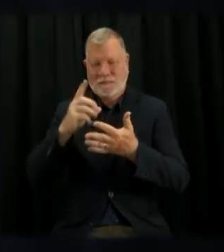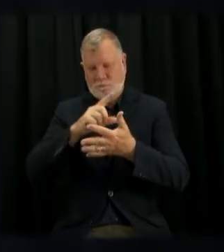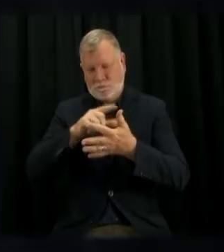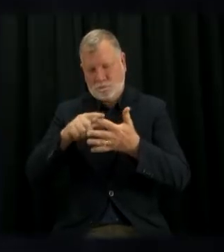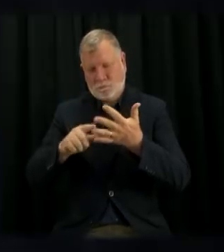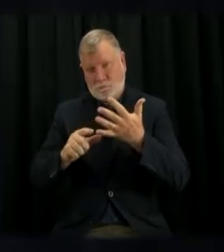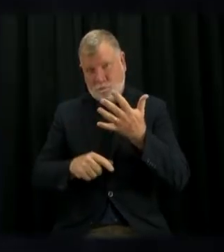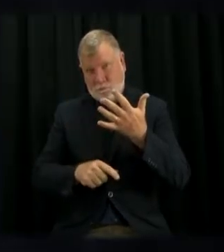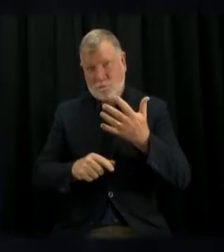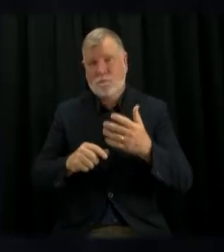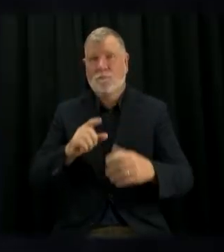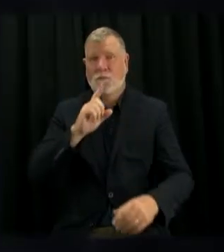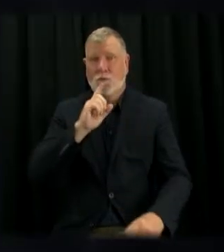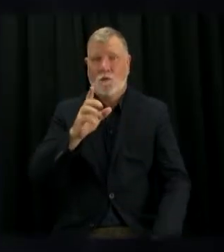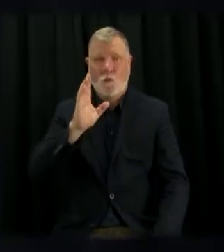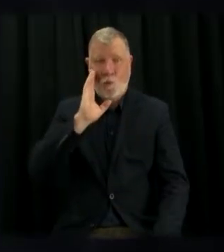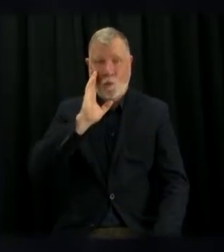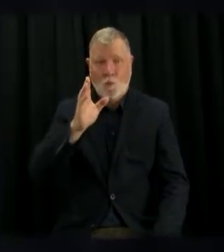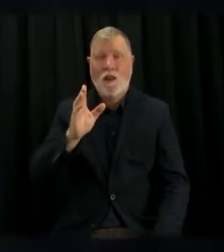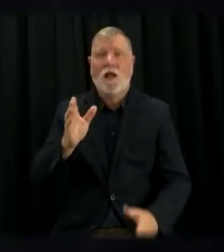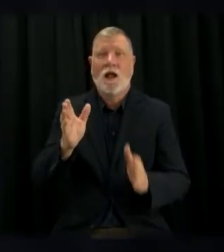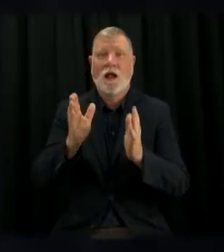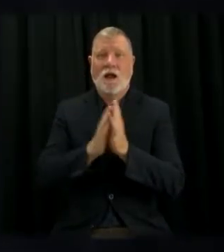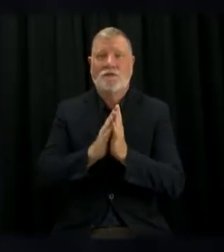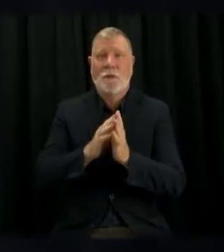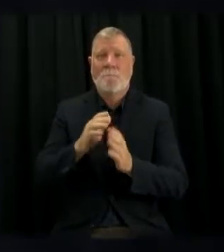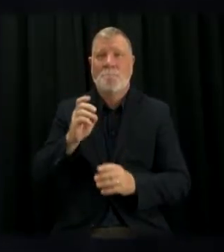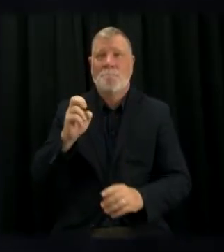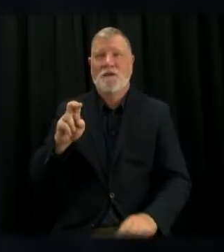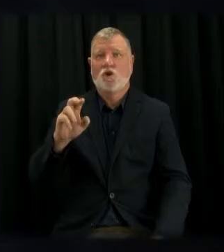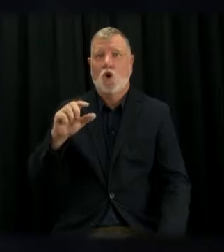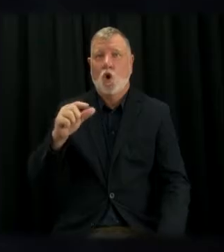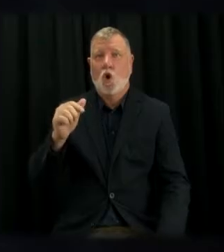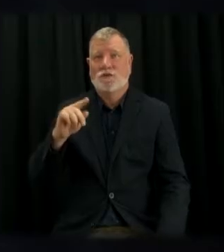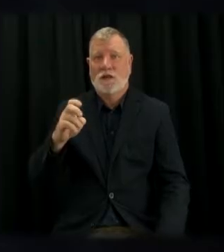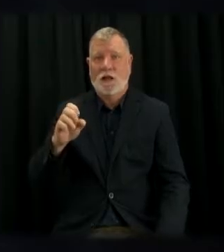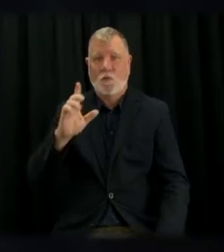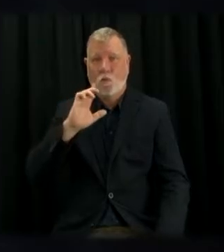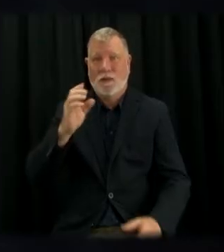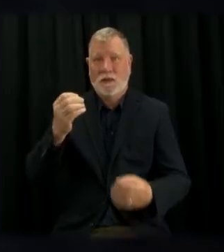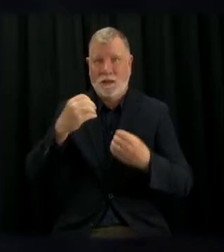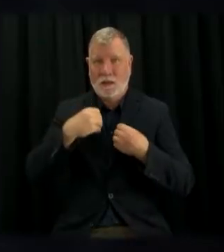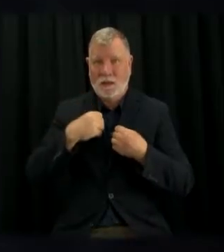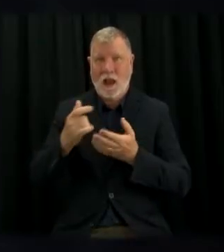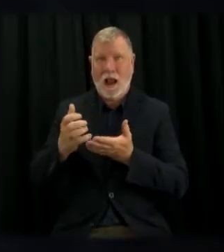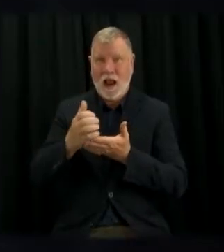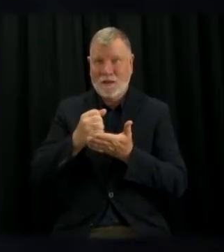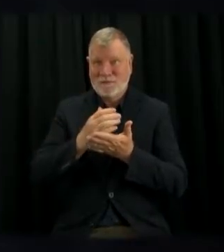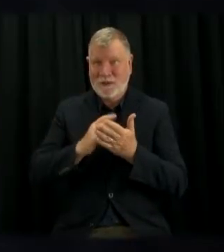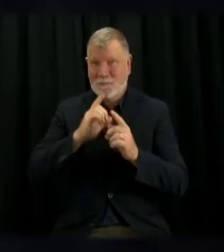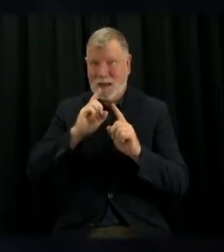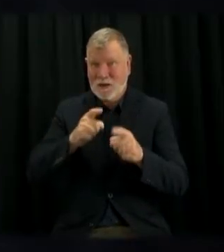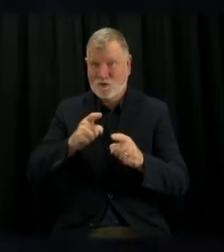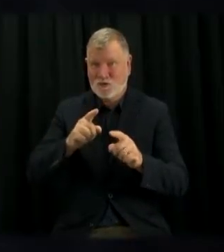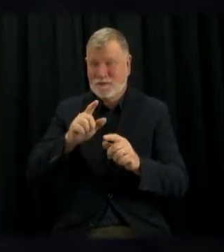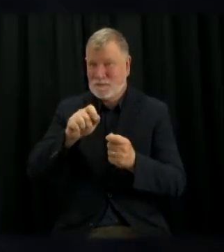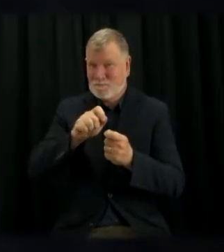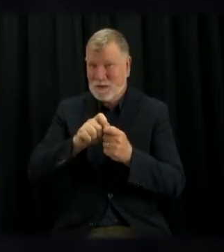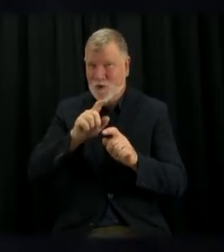Hay 6 preguntas, y para ser sincera, voy a pedirle al señor González que nos permita tiempo para